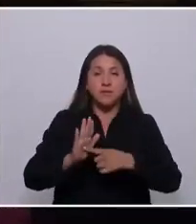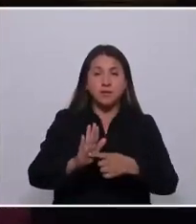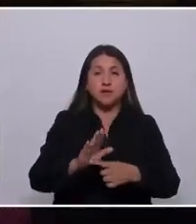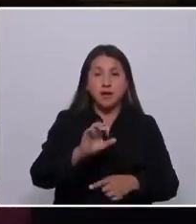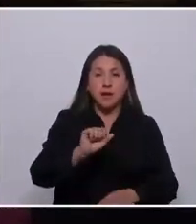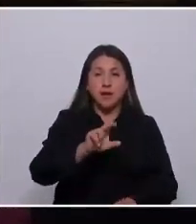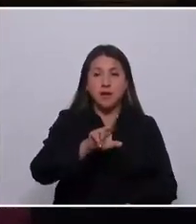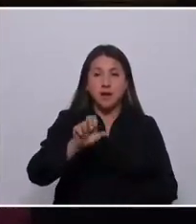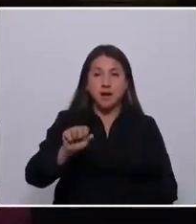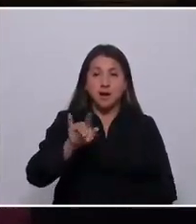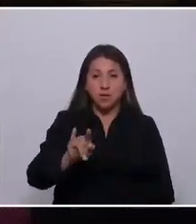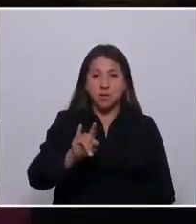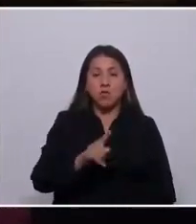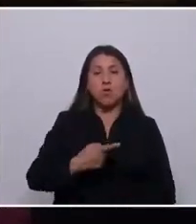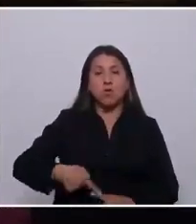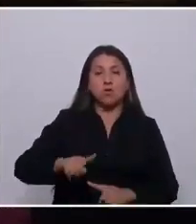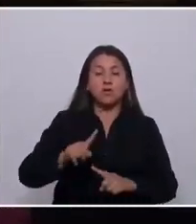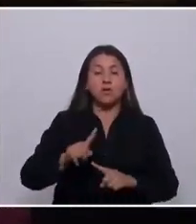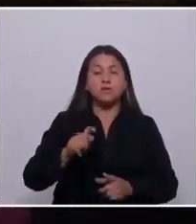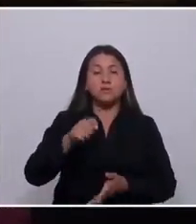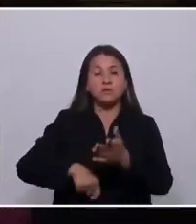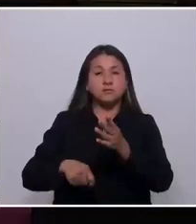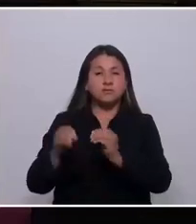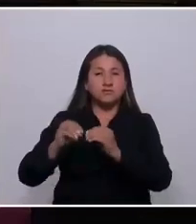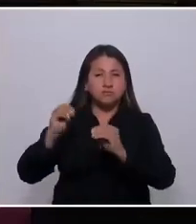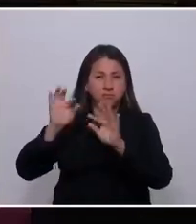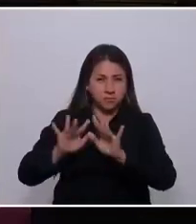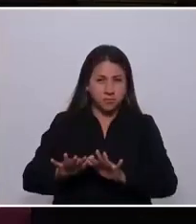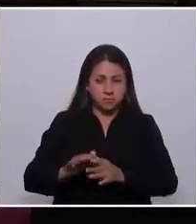Arrau y otras autoras y autores.